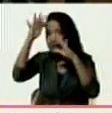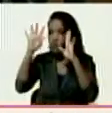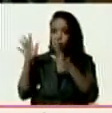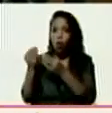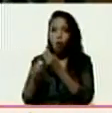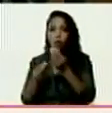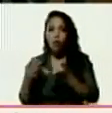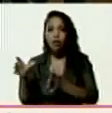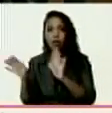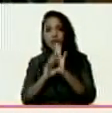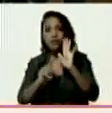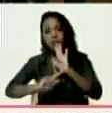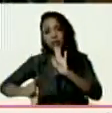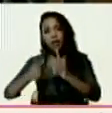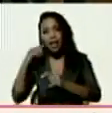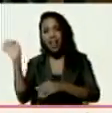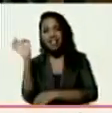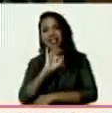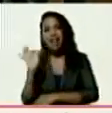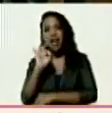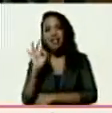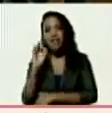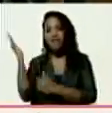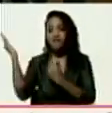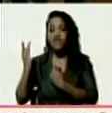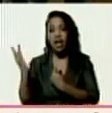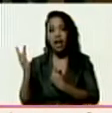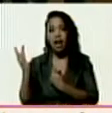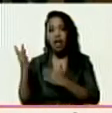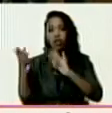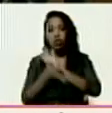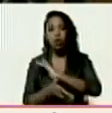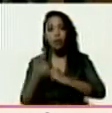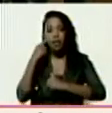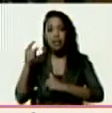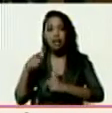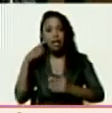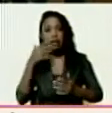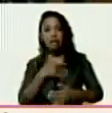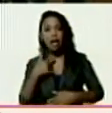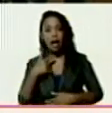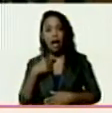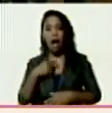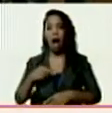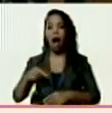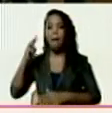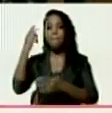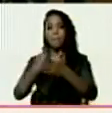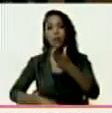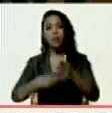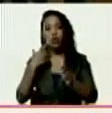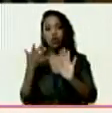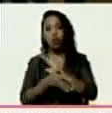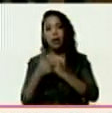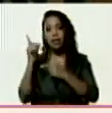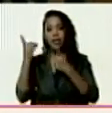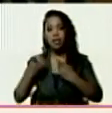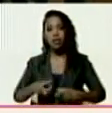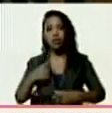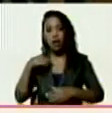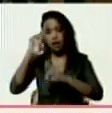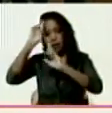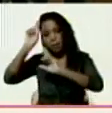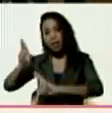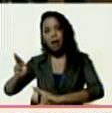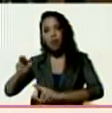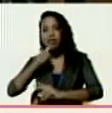no vamos a aceptar que nadie, venga de donde venga, pretenda censurar y desconocer una decisión como esta. Que respetamos a